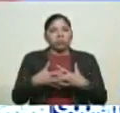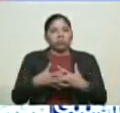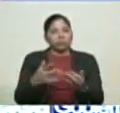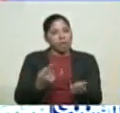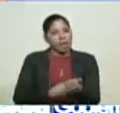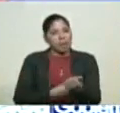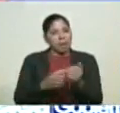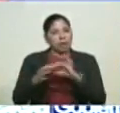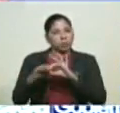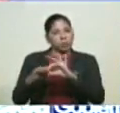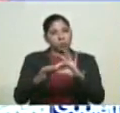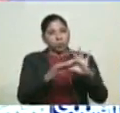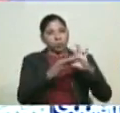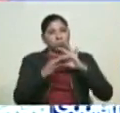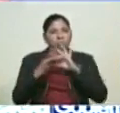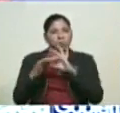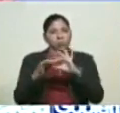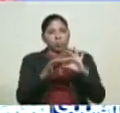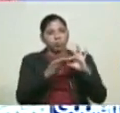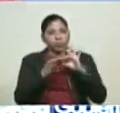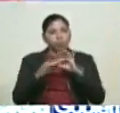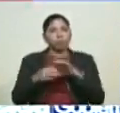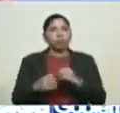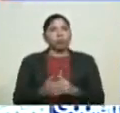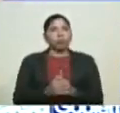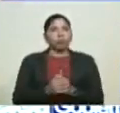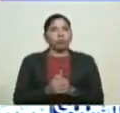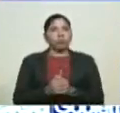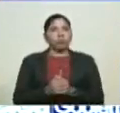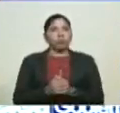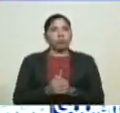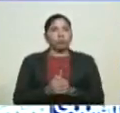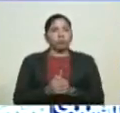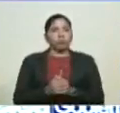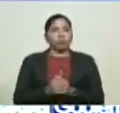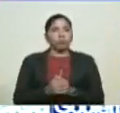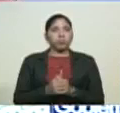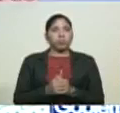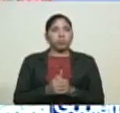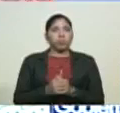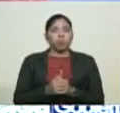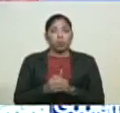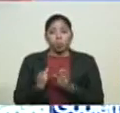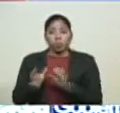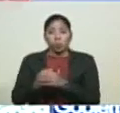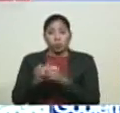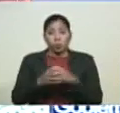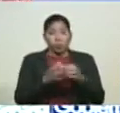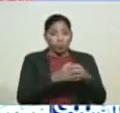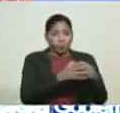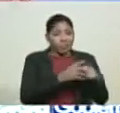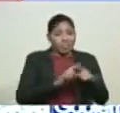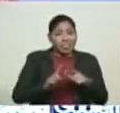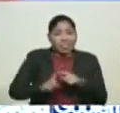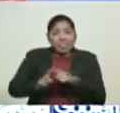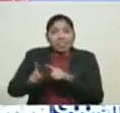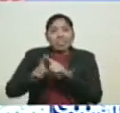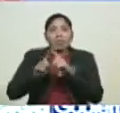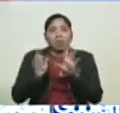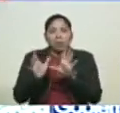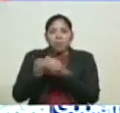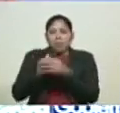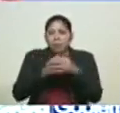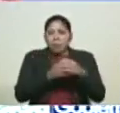de diálogo nacional. Un gobierno que permita sentar a todas las partes en Venezuela para un gran acuerdo económico